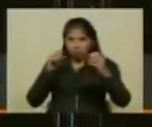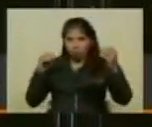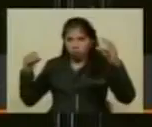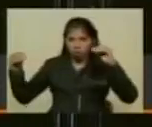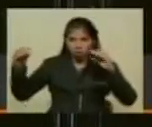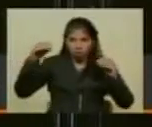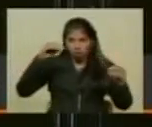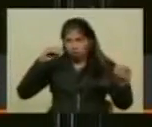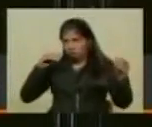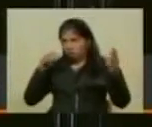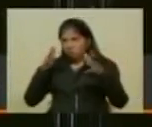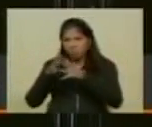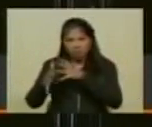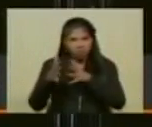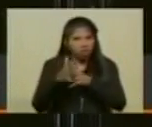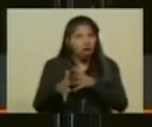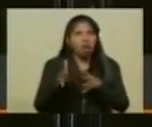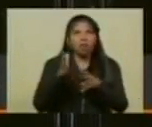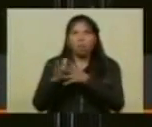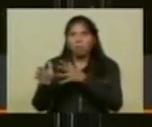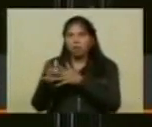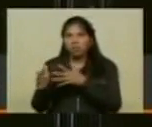pasar